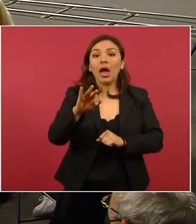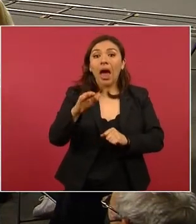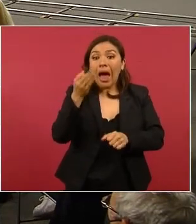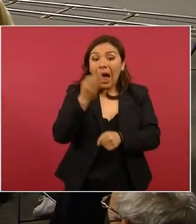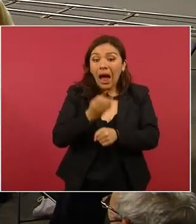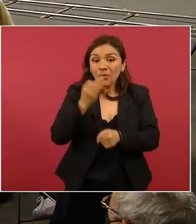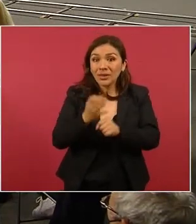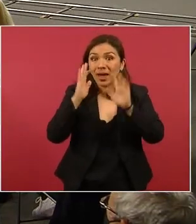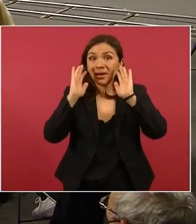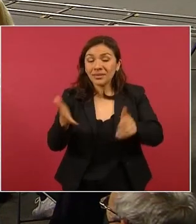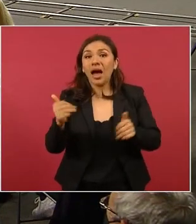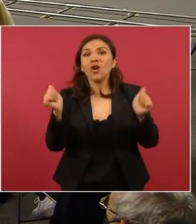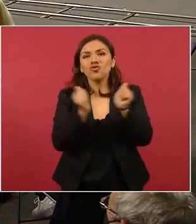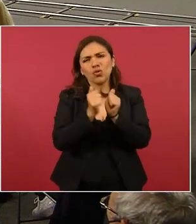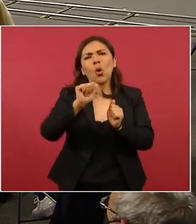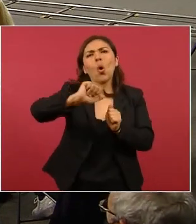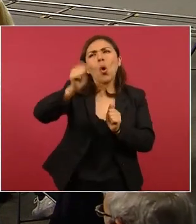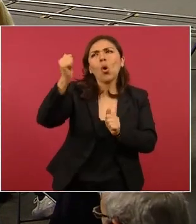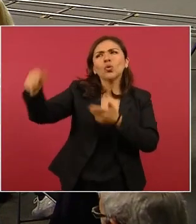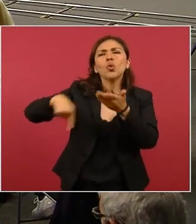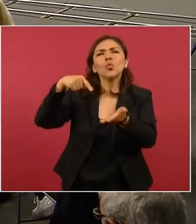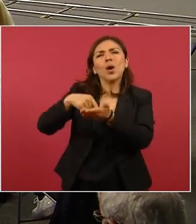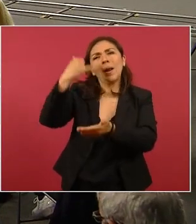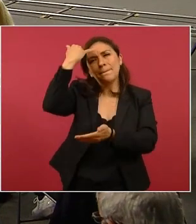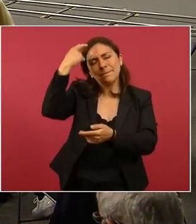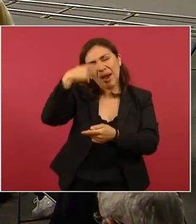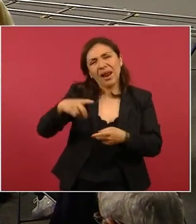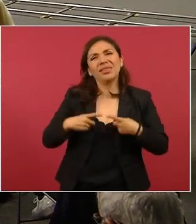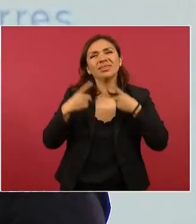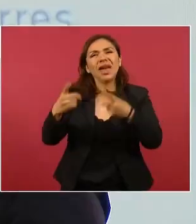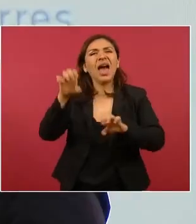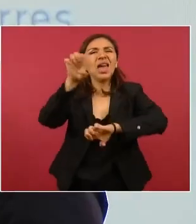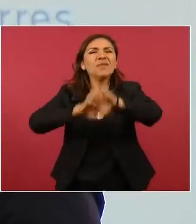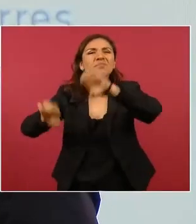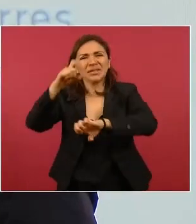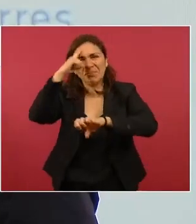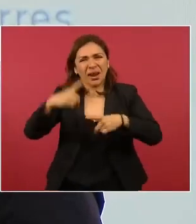momento, incluyendo los otros proveedores de telefonía celular, el